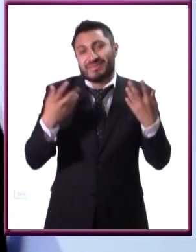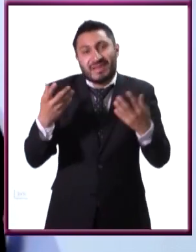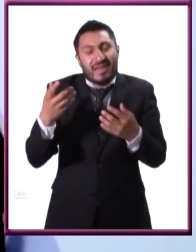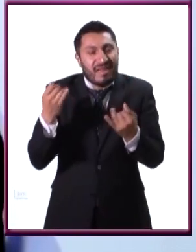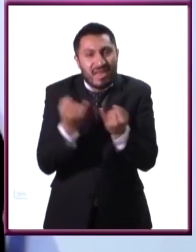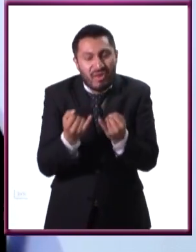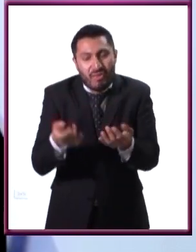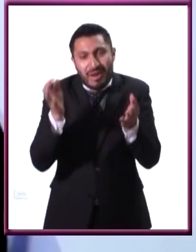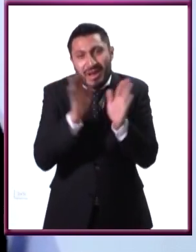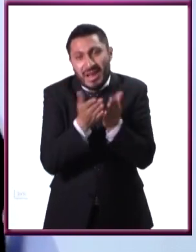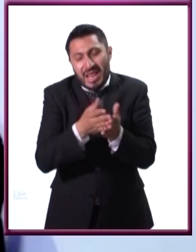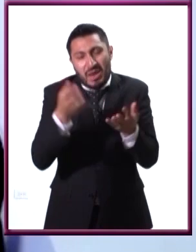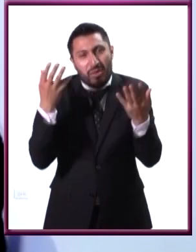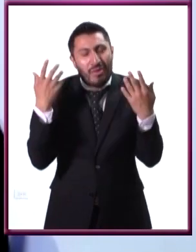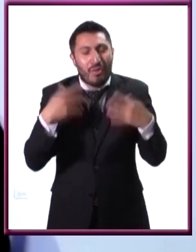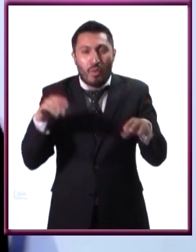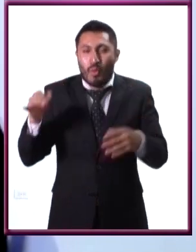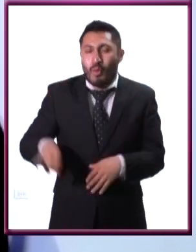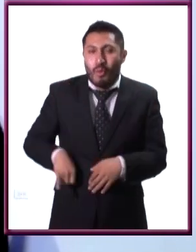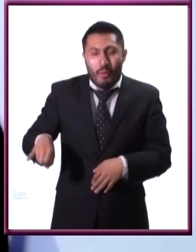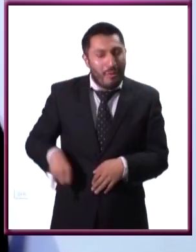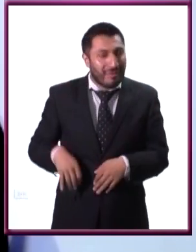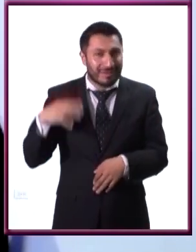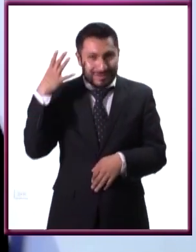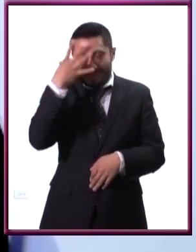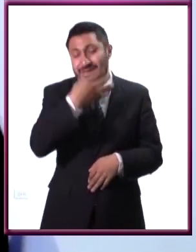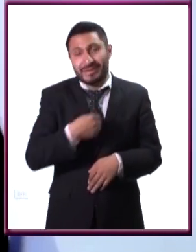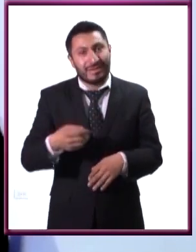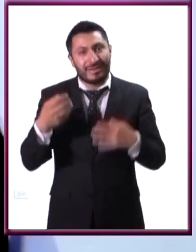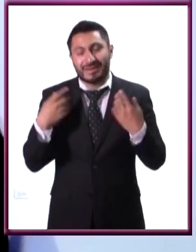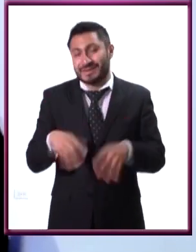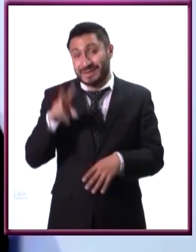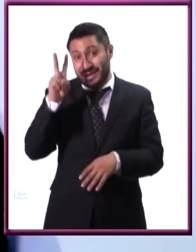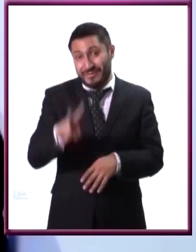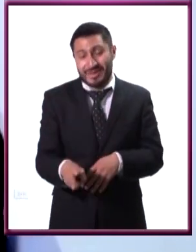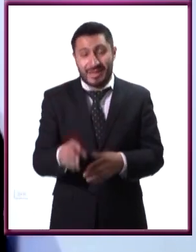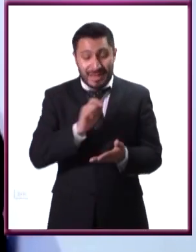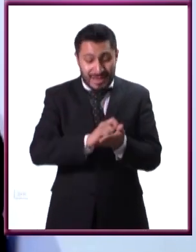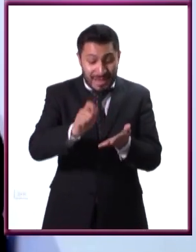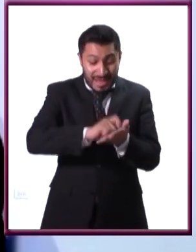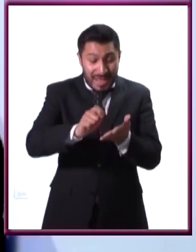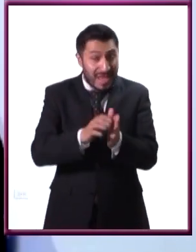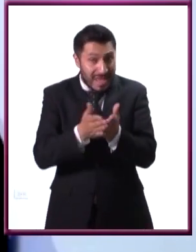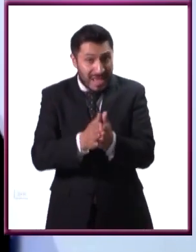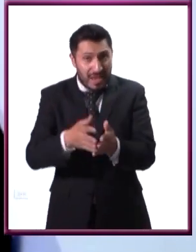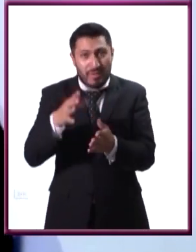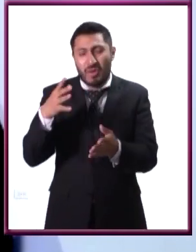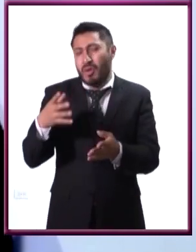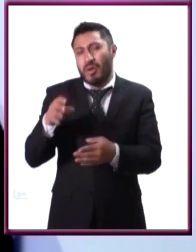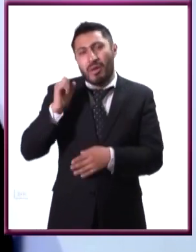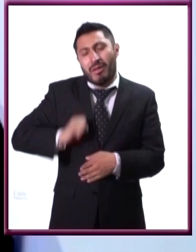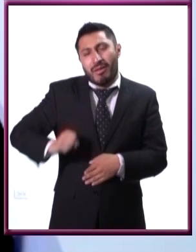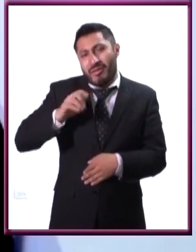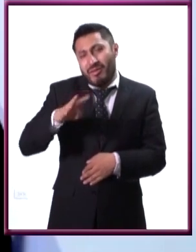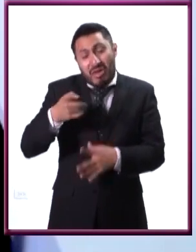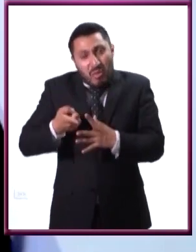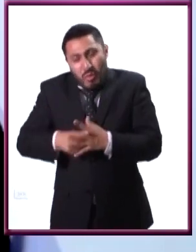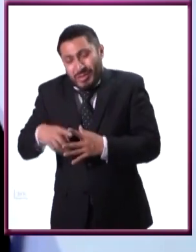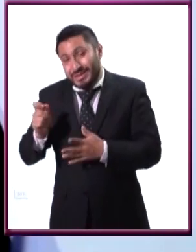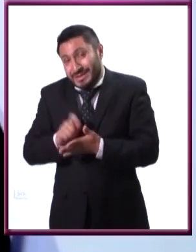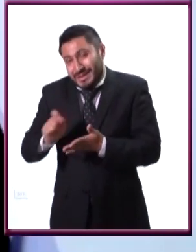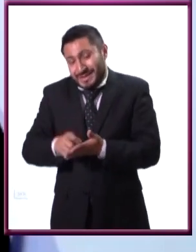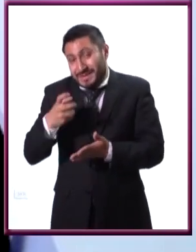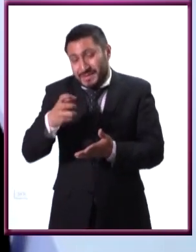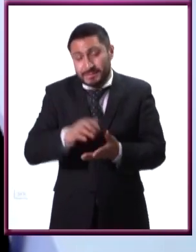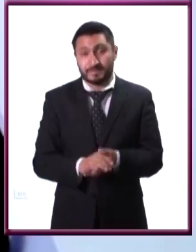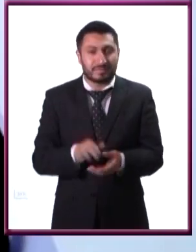también definitivamente hay que leer el libro. Es una maravilla de la literatura escrita a principios del siglo XIX. Y cualquier cosa